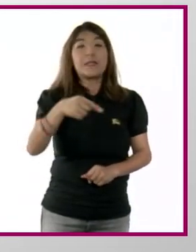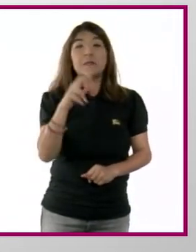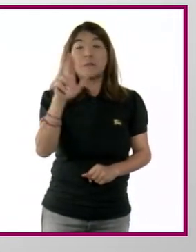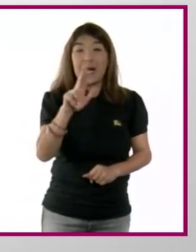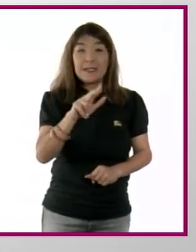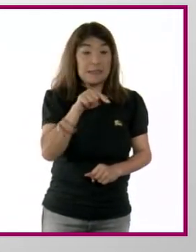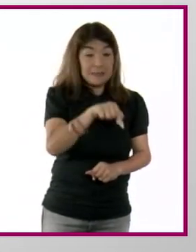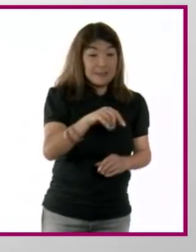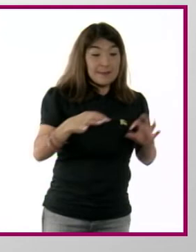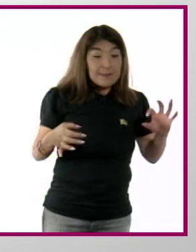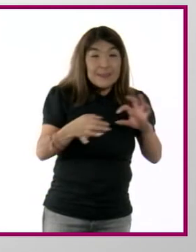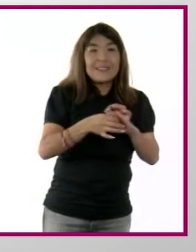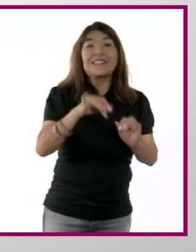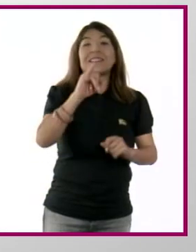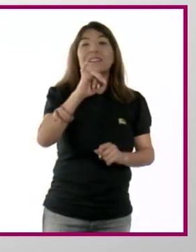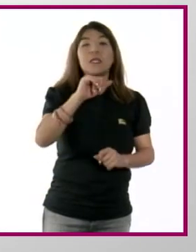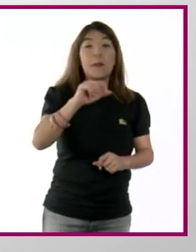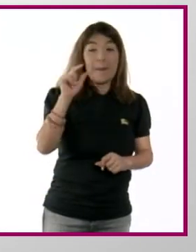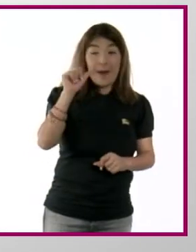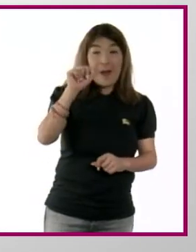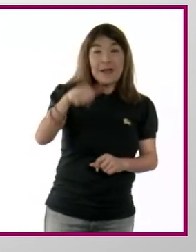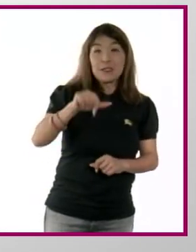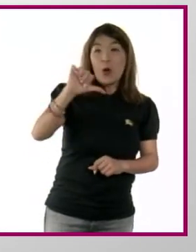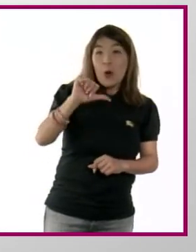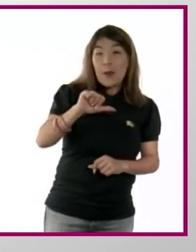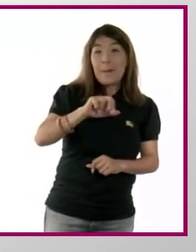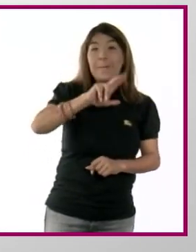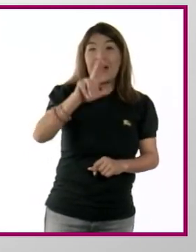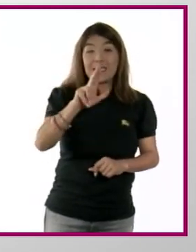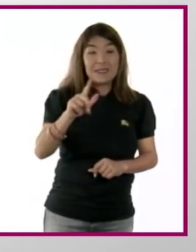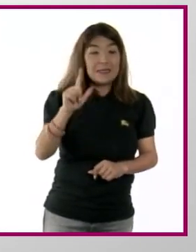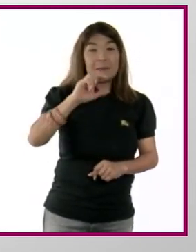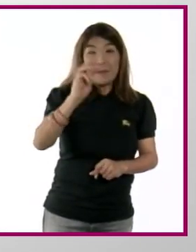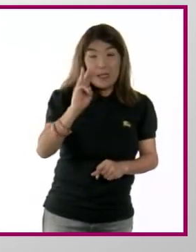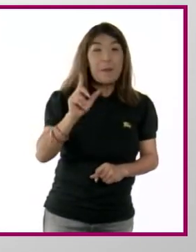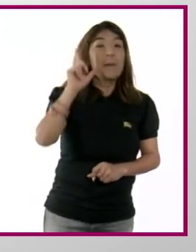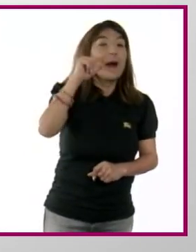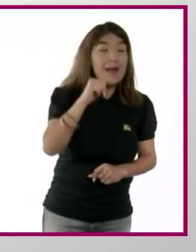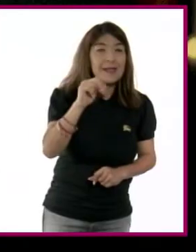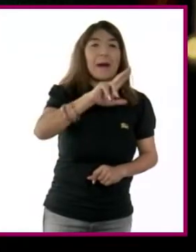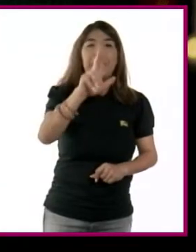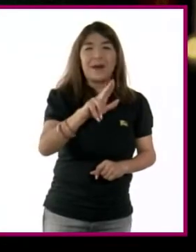símbolos nos permiten organizar las afirmaciones e ideas de una manera formal y concisa.